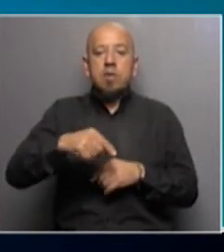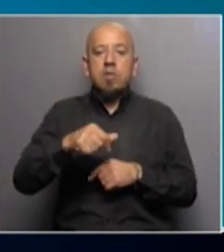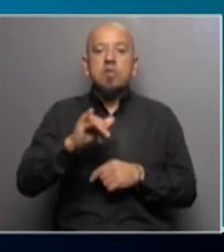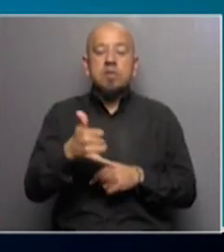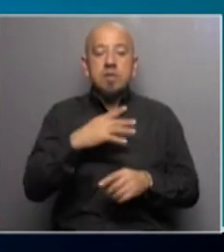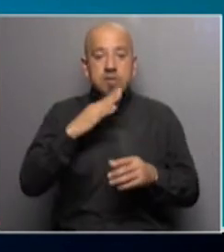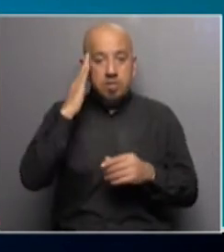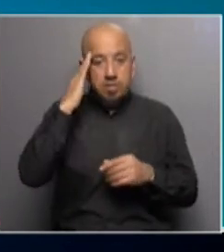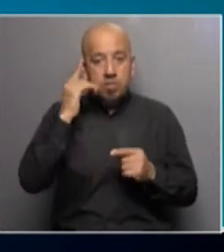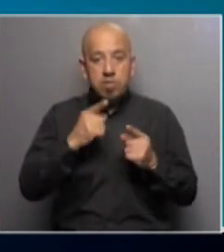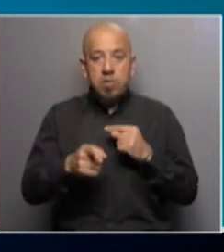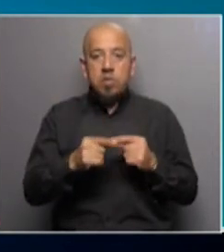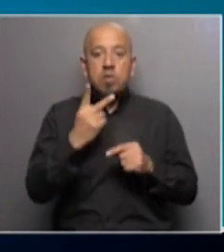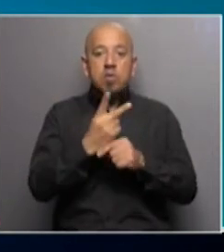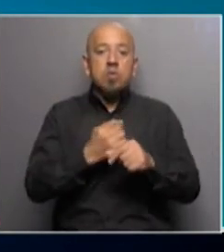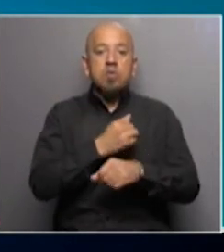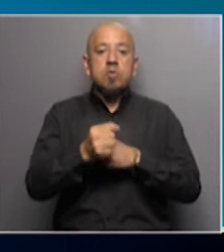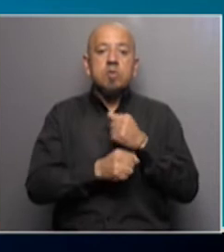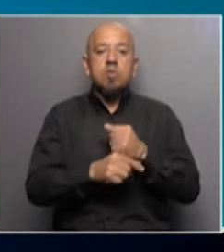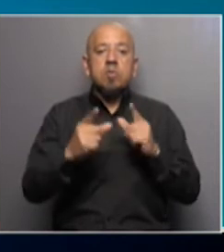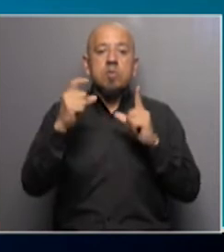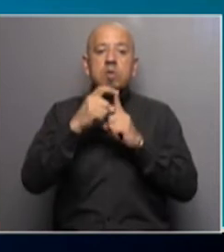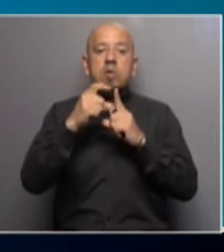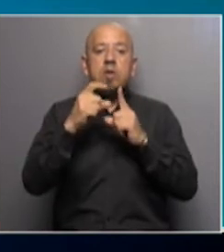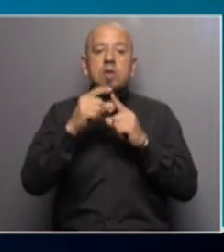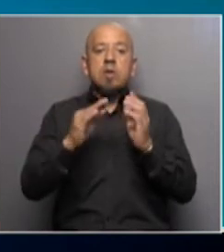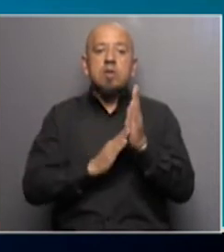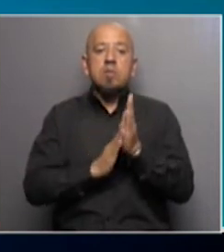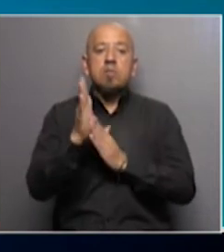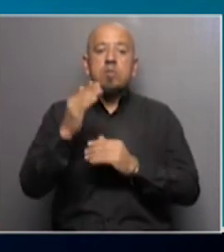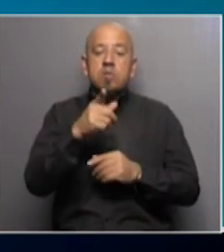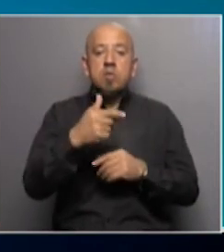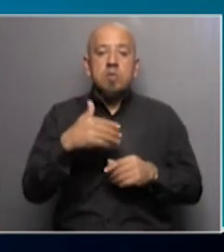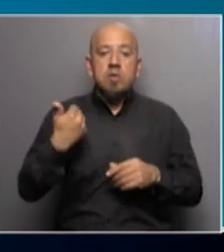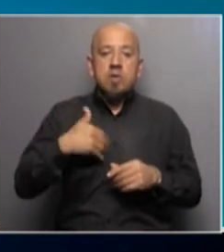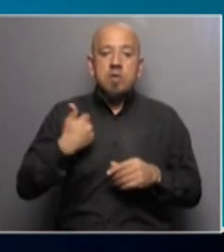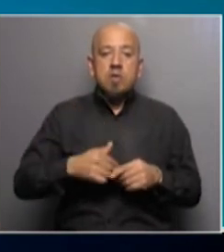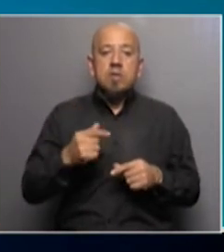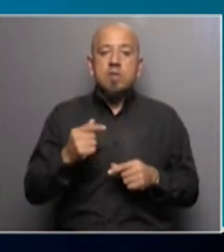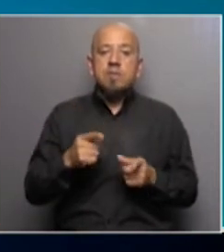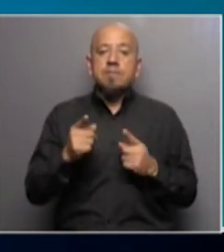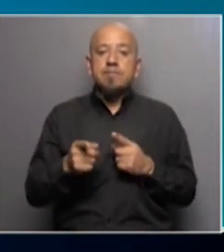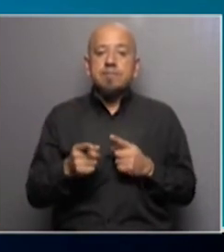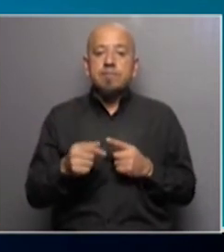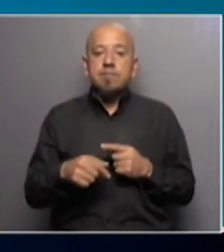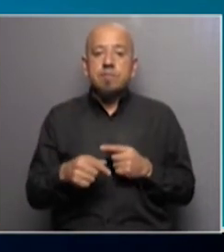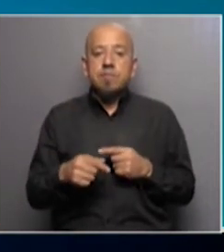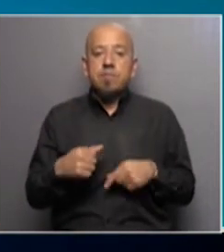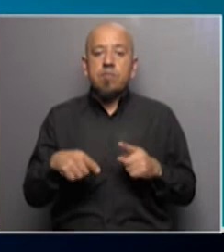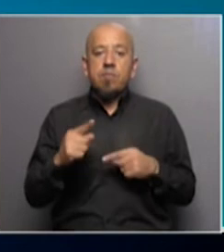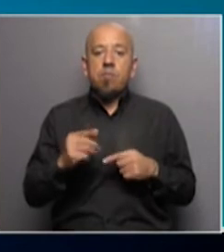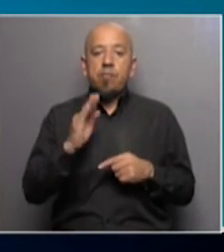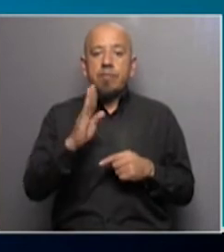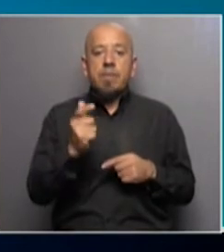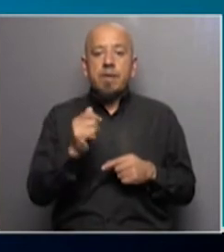un antecedente muy importante de hace 2 años, cuando el dólar se disparó en Argentina, que acá generó un montón de ruido. Bueno, el disparador fueron las PASO.